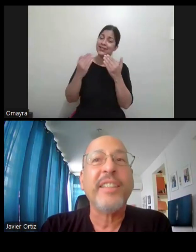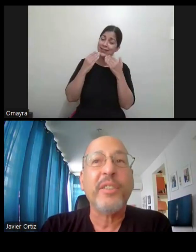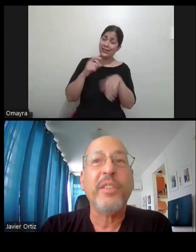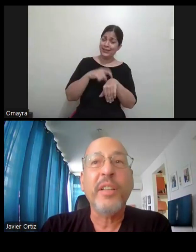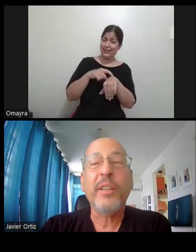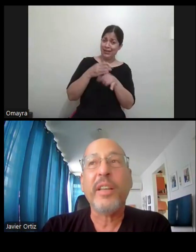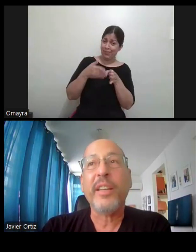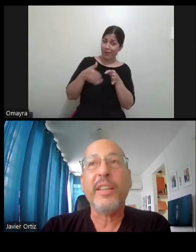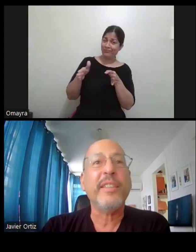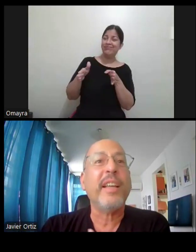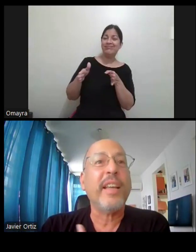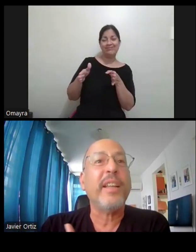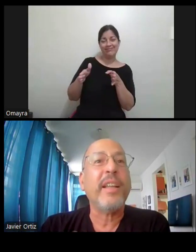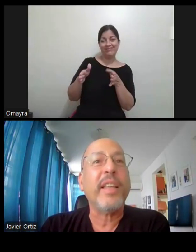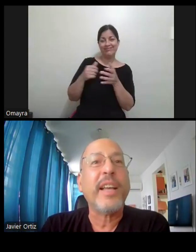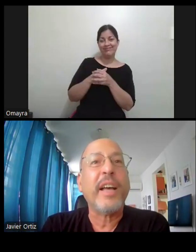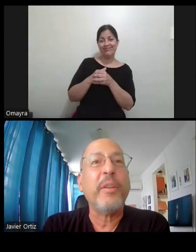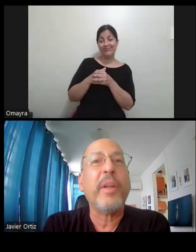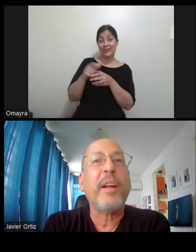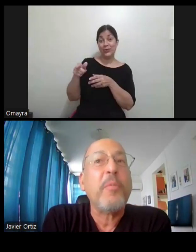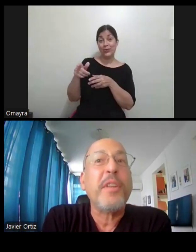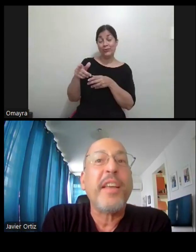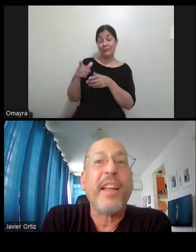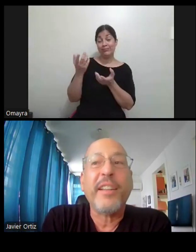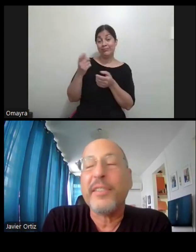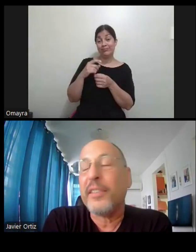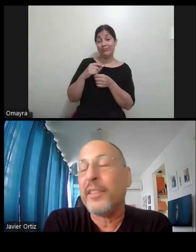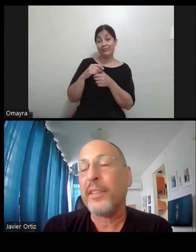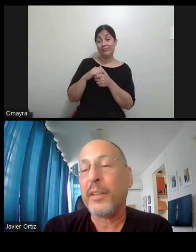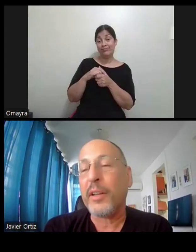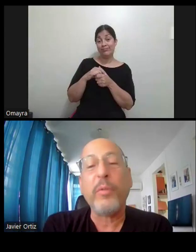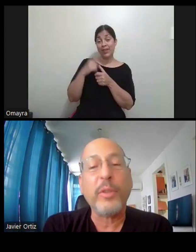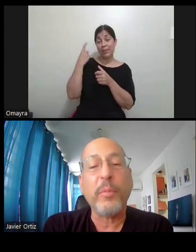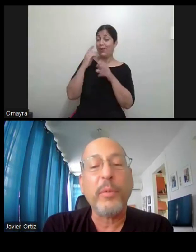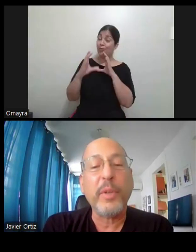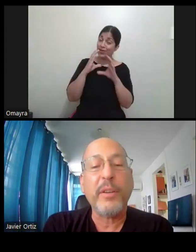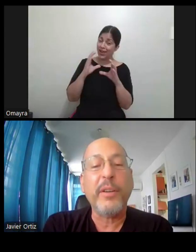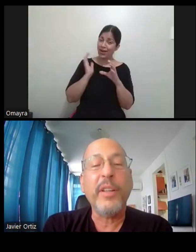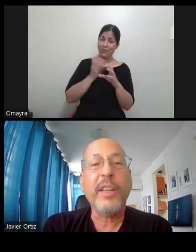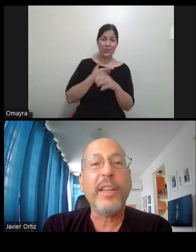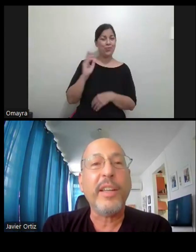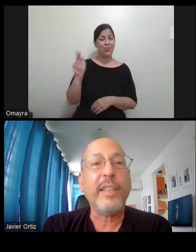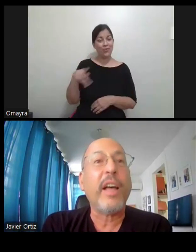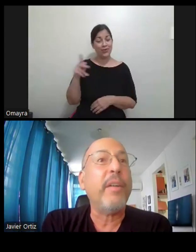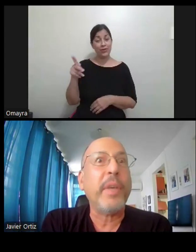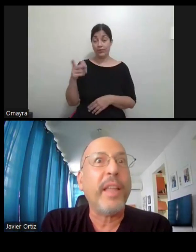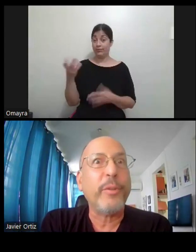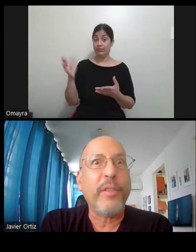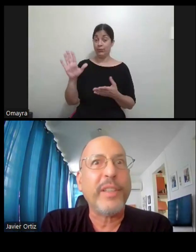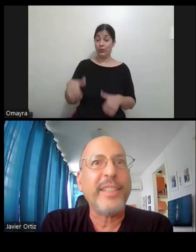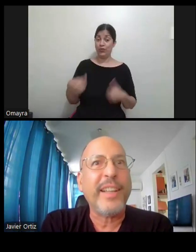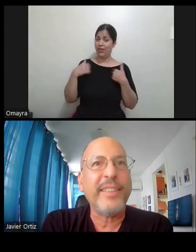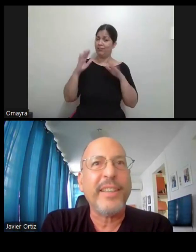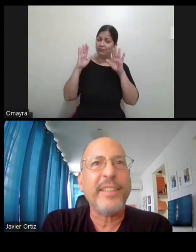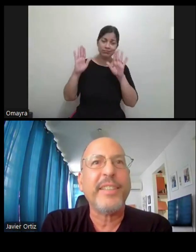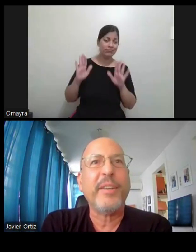ratito de que hayas sacado para comunicar a nuestro público esta vida tuya